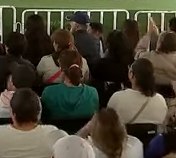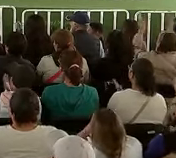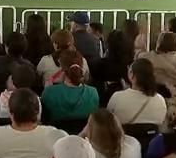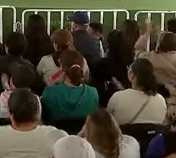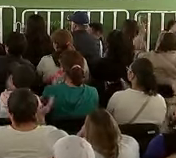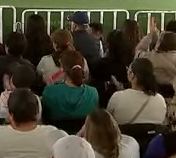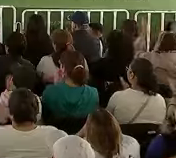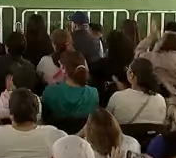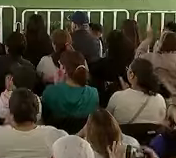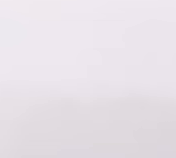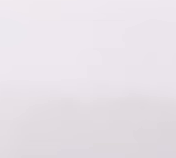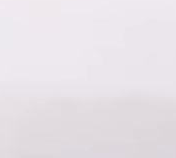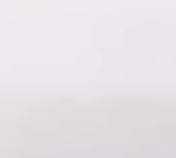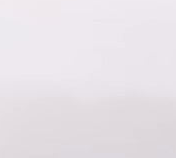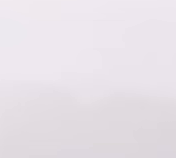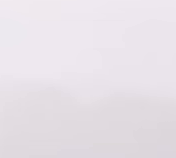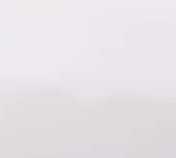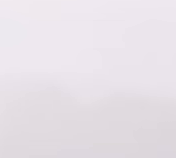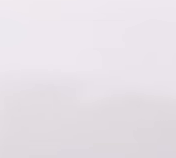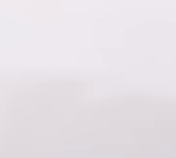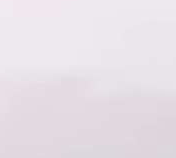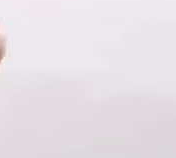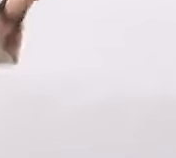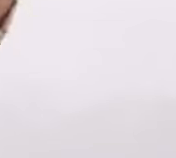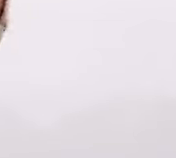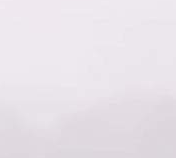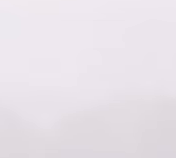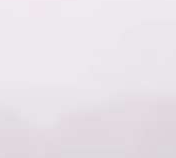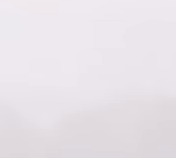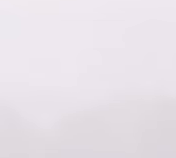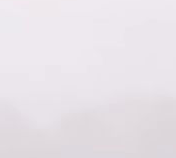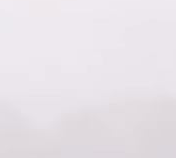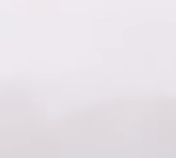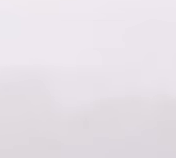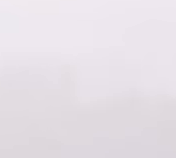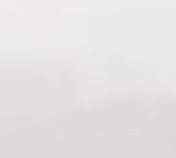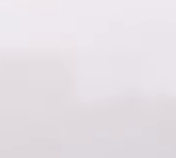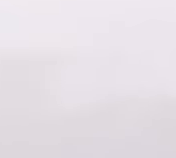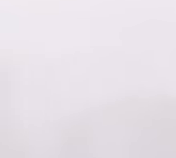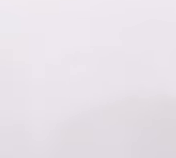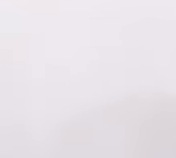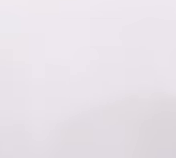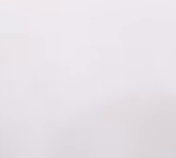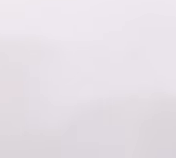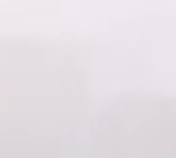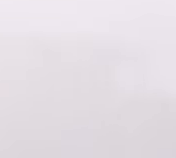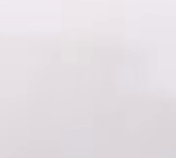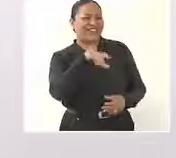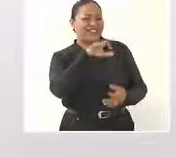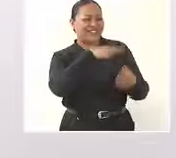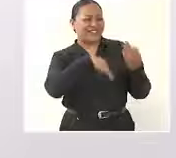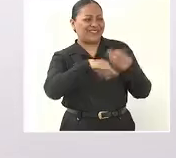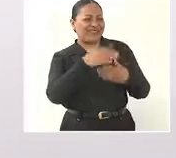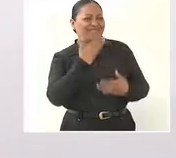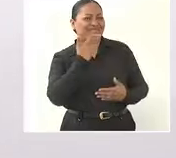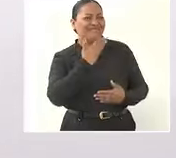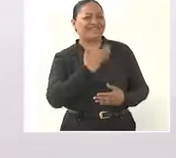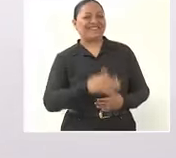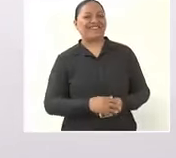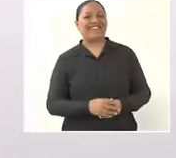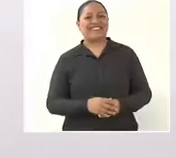Curi. Sí, sí, sí. Un gobernador muy querido. Y hace exactamente